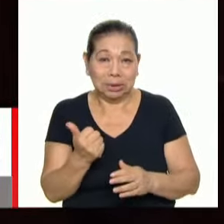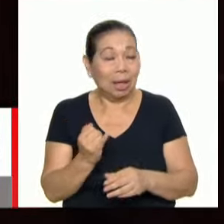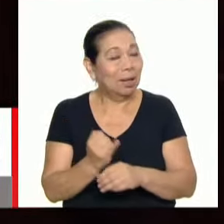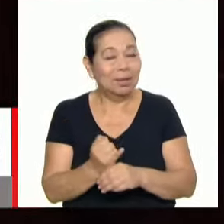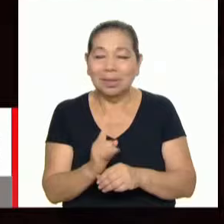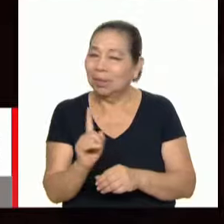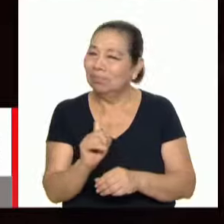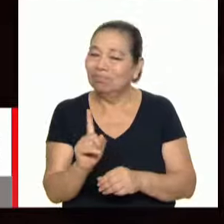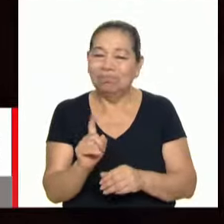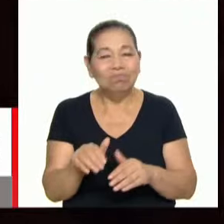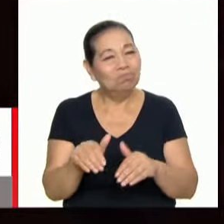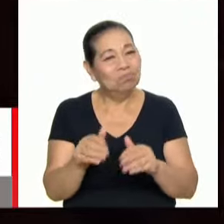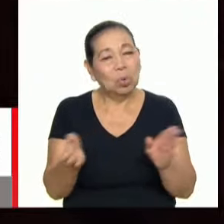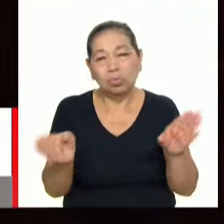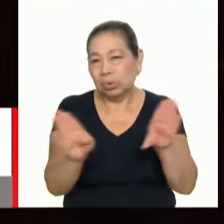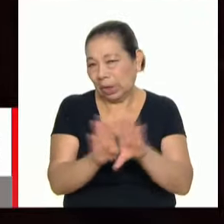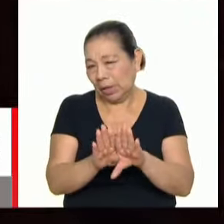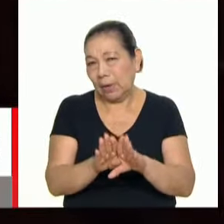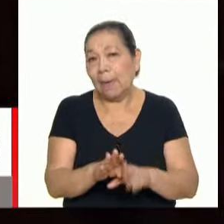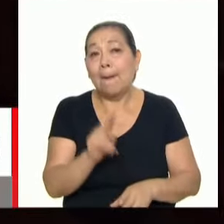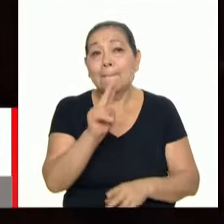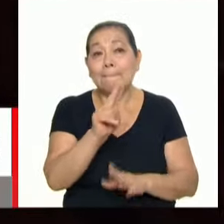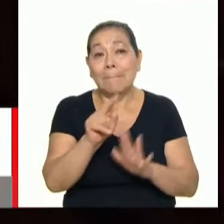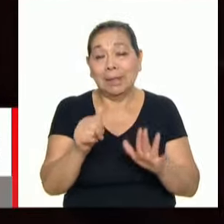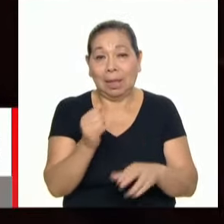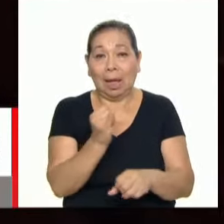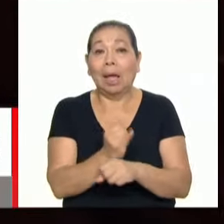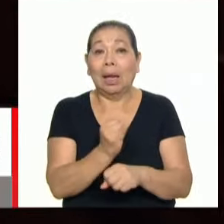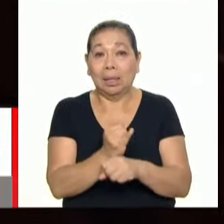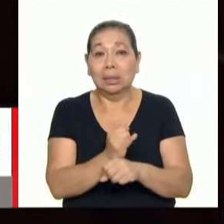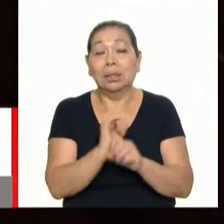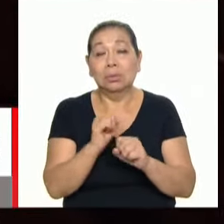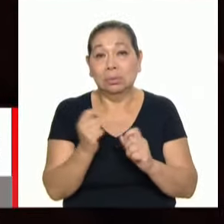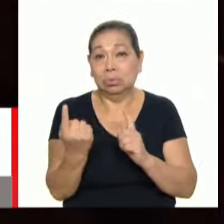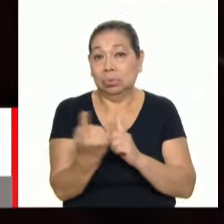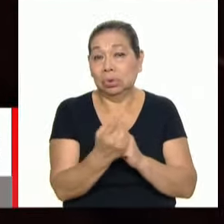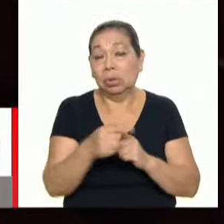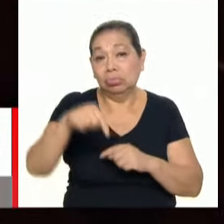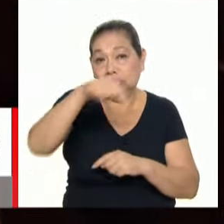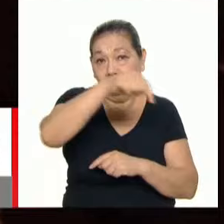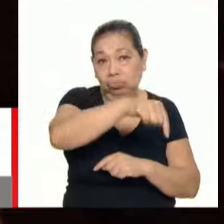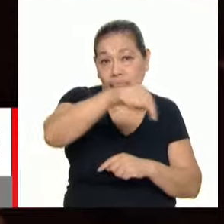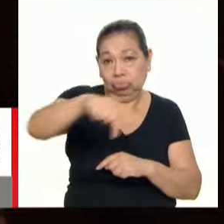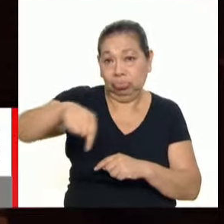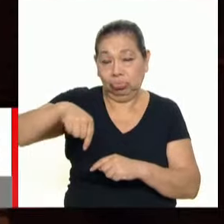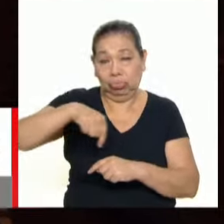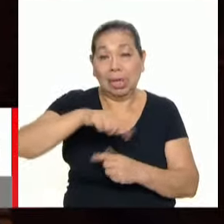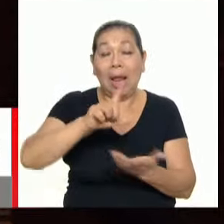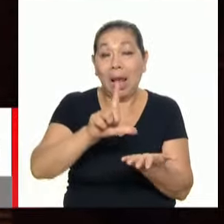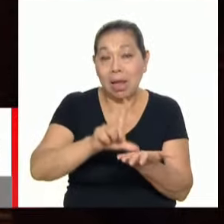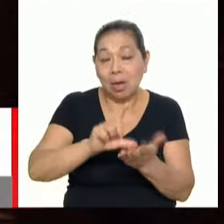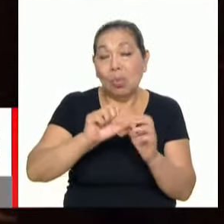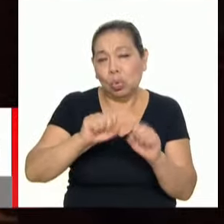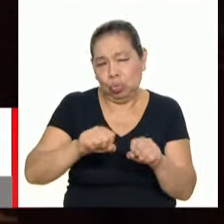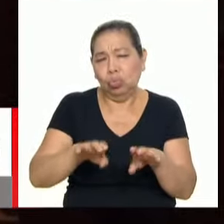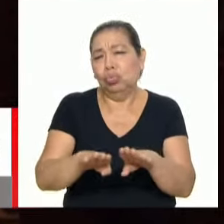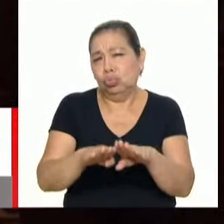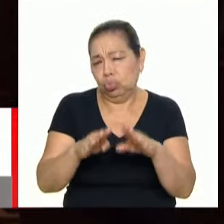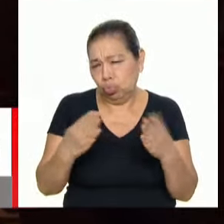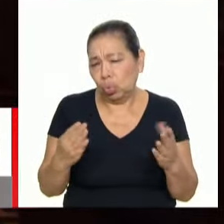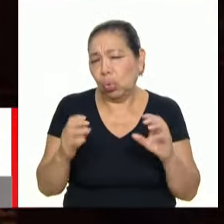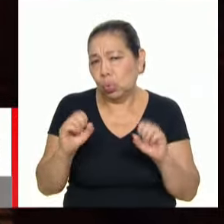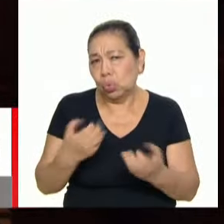van a participar en el recorrido. 26 iglesias que se encuentran ubicadas en todo el cercado de Lima van a estar aptas